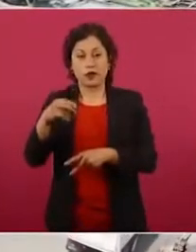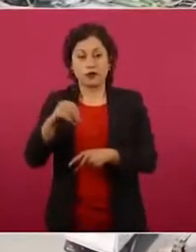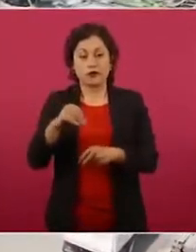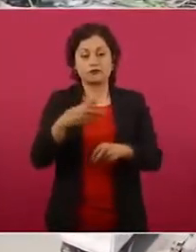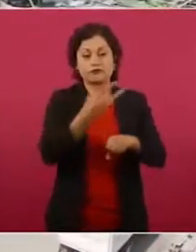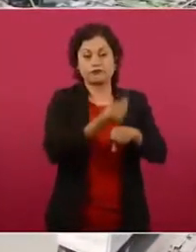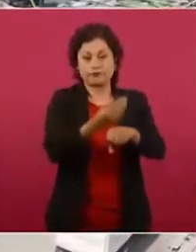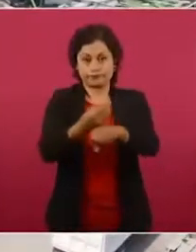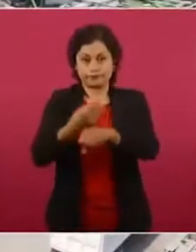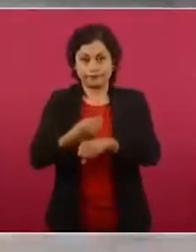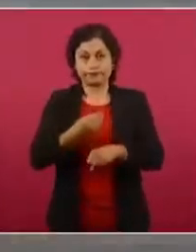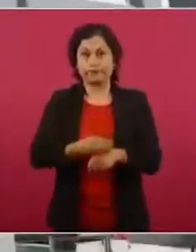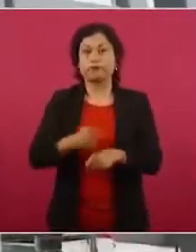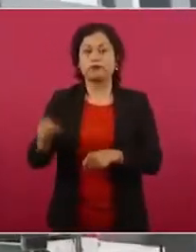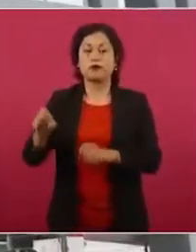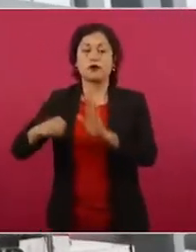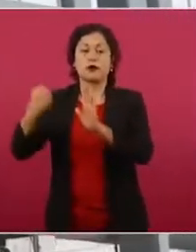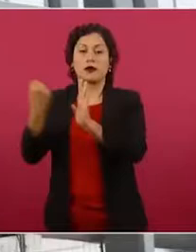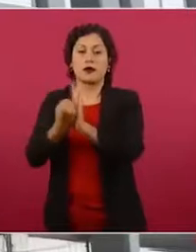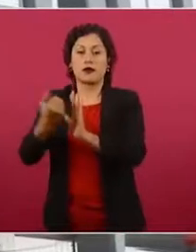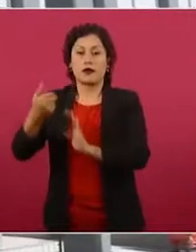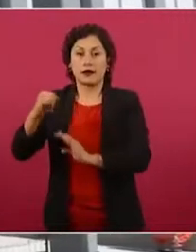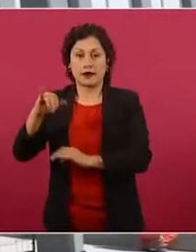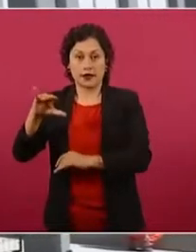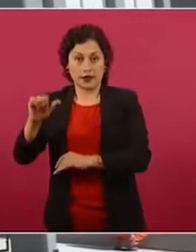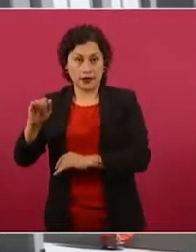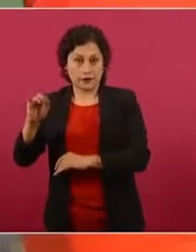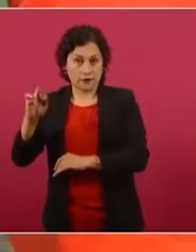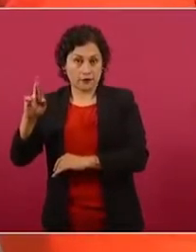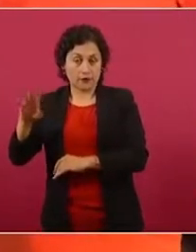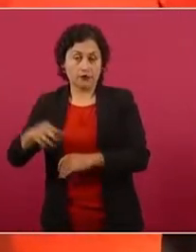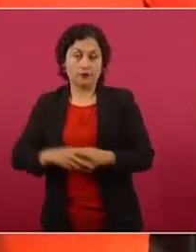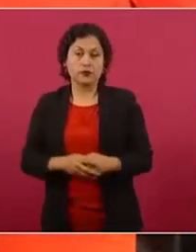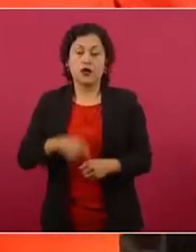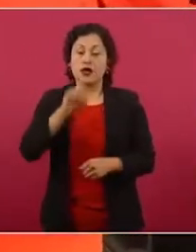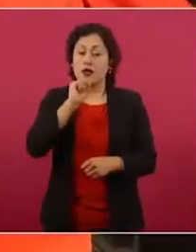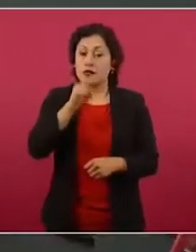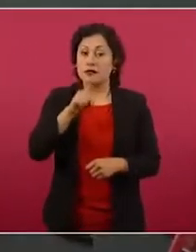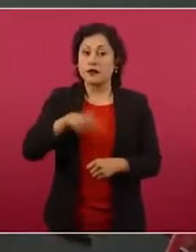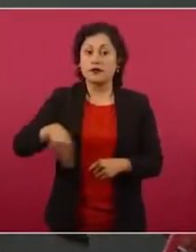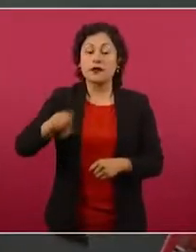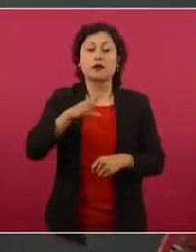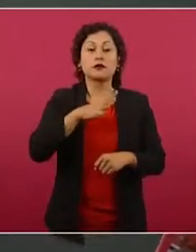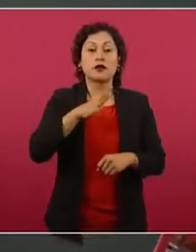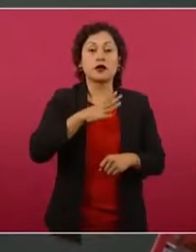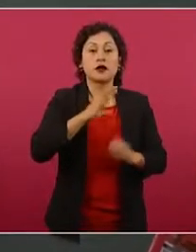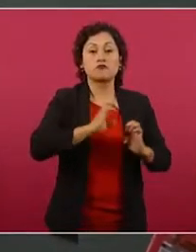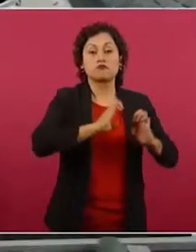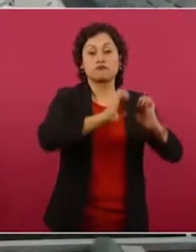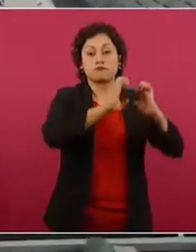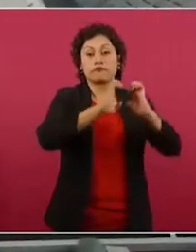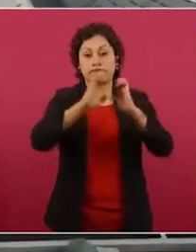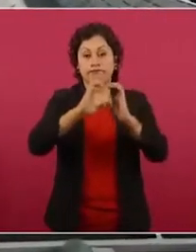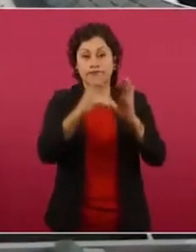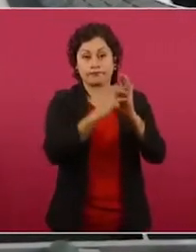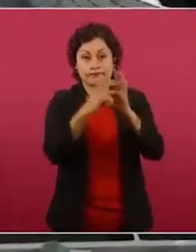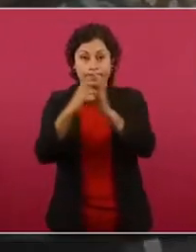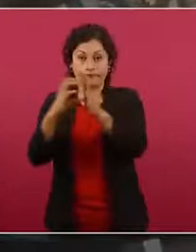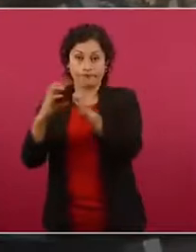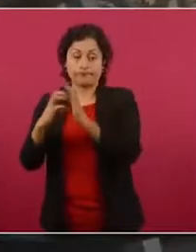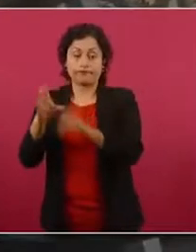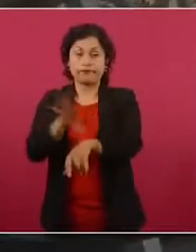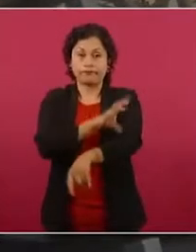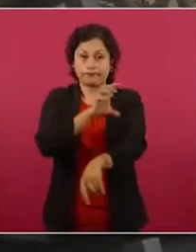de la empresa ICA Fluor. En las 39 subestaciones eléctricas se configuran transformadores y equipos interiores, y en las torres de enfriamiento